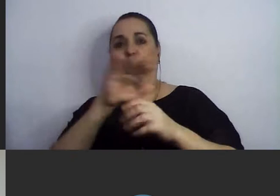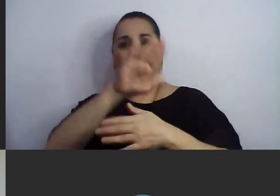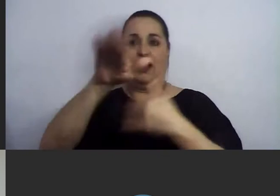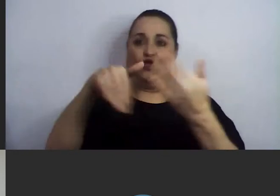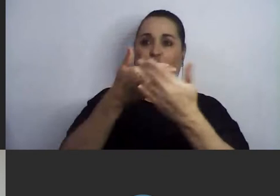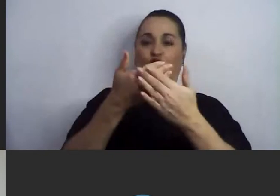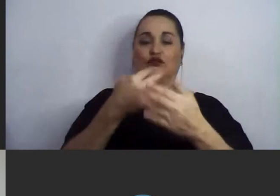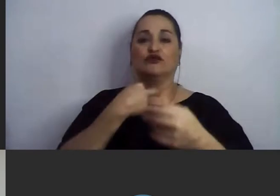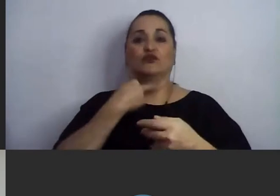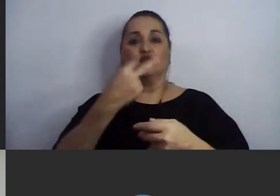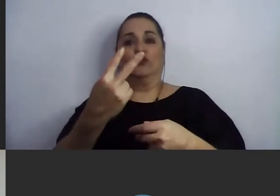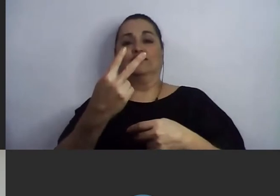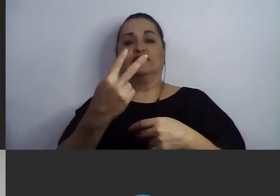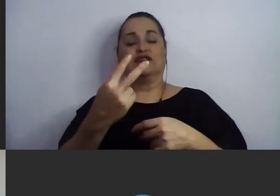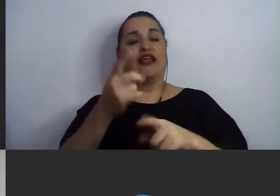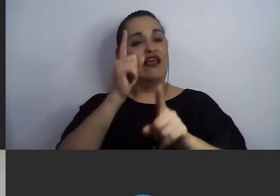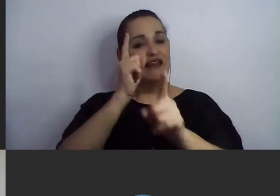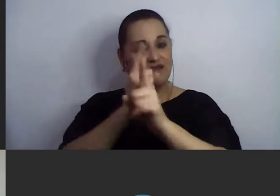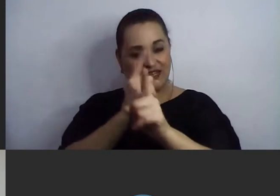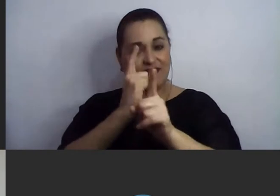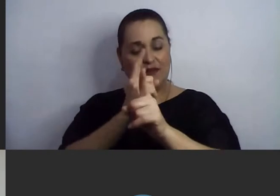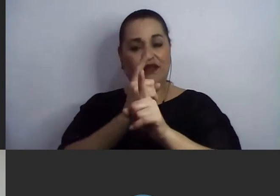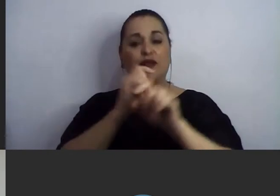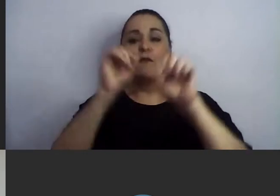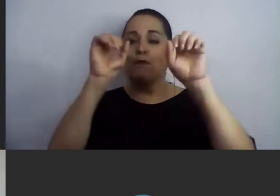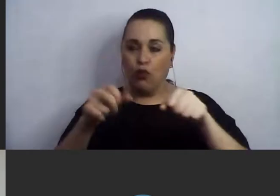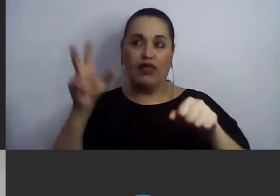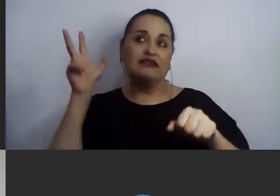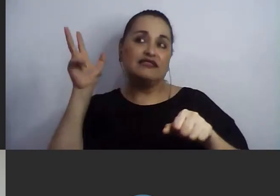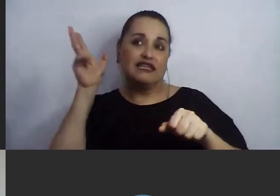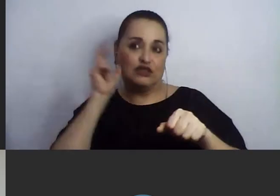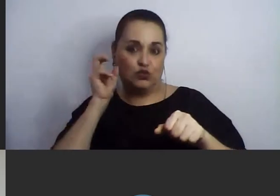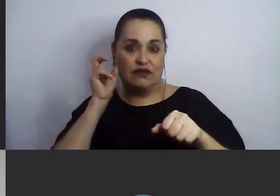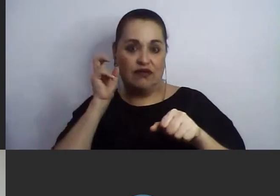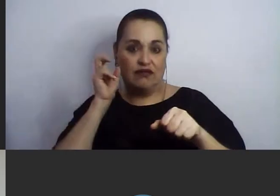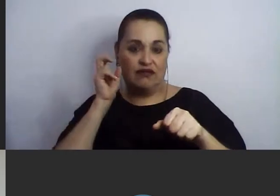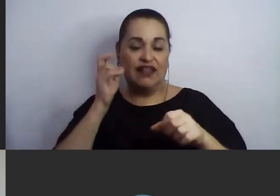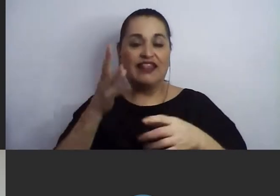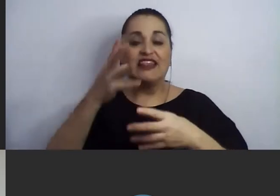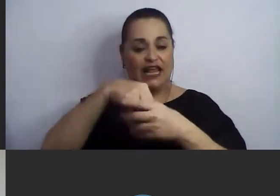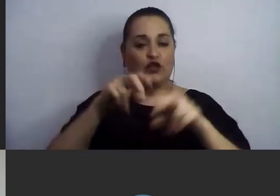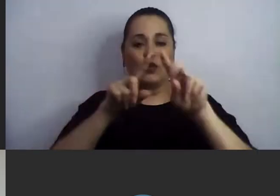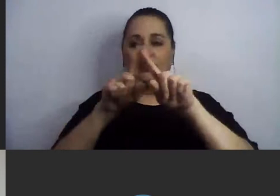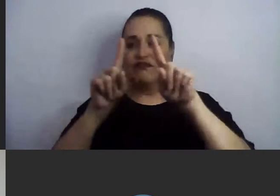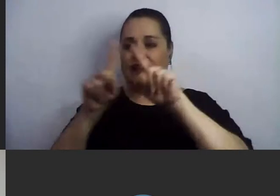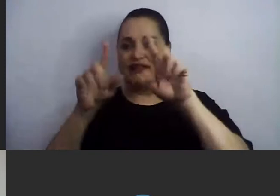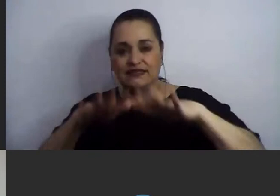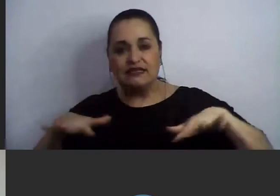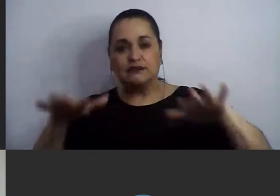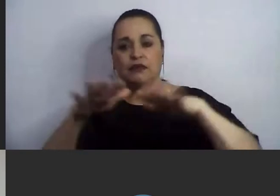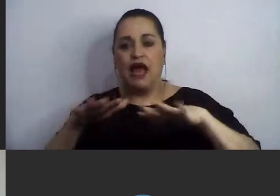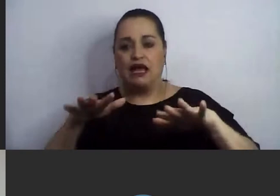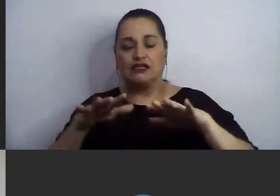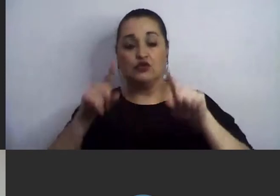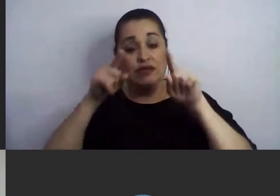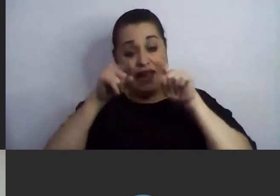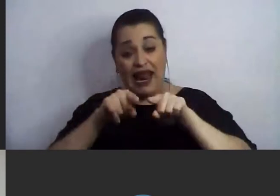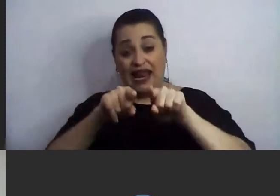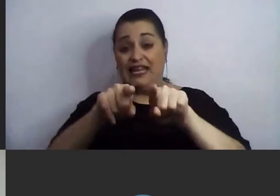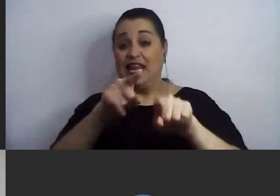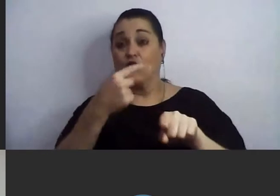para que efectivamente pueda ser escuchada dentro de los diferentes espacios. Y en la línea de lo que